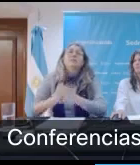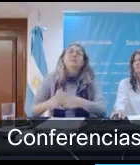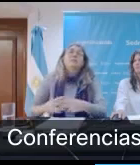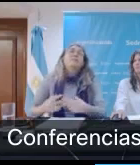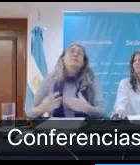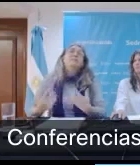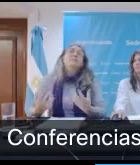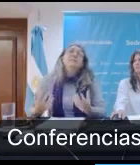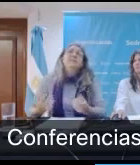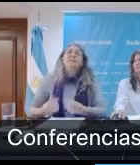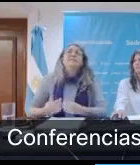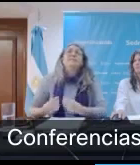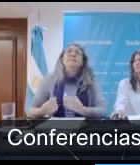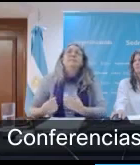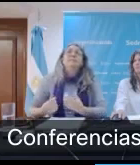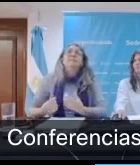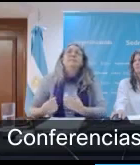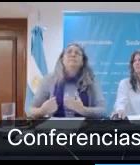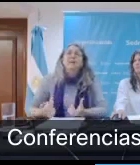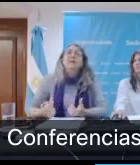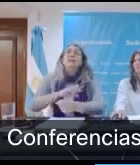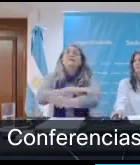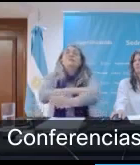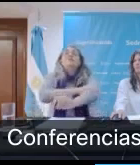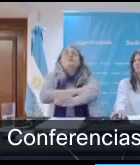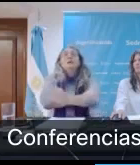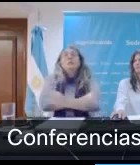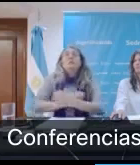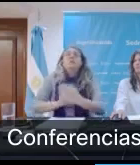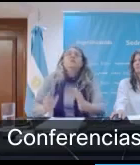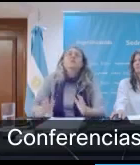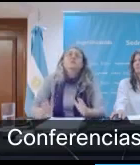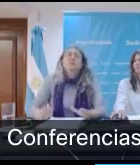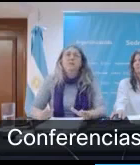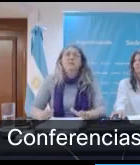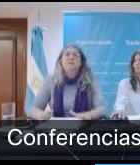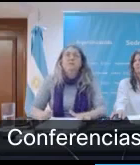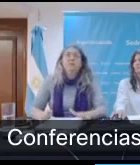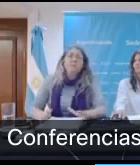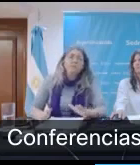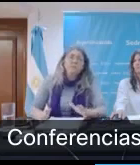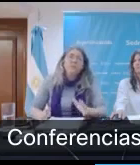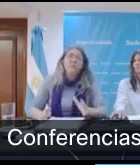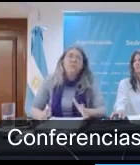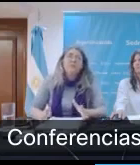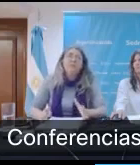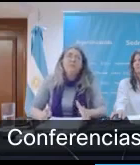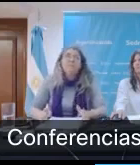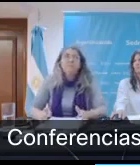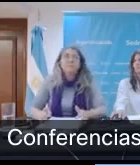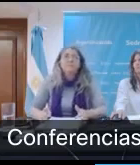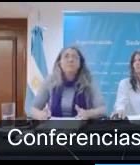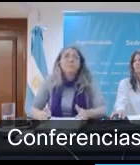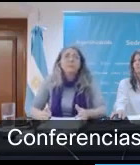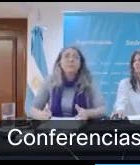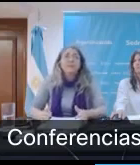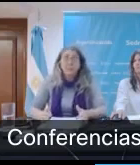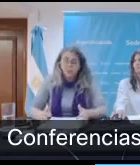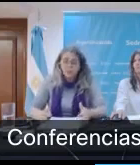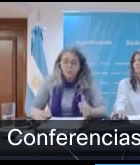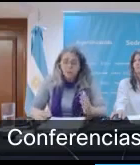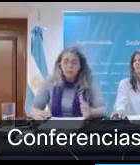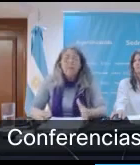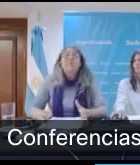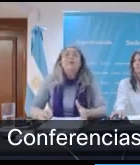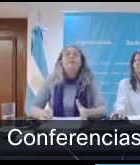son difíciles de sistematizar, son dinámicos y son heterogéneos. Entonces, por eso es importante plantear